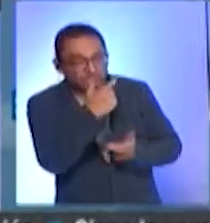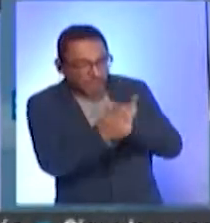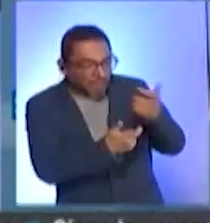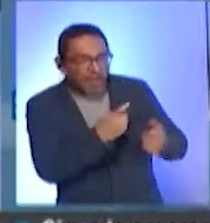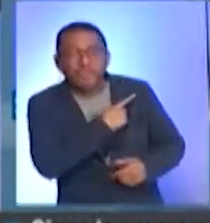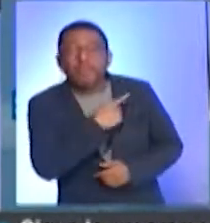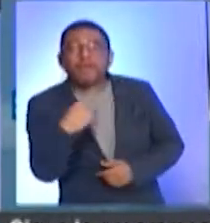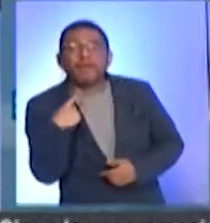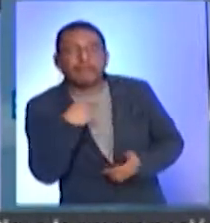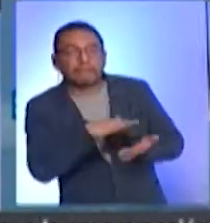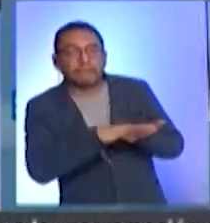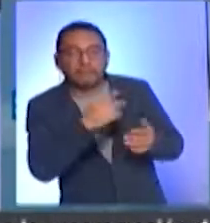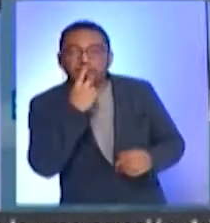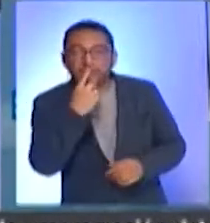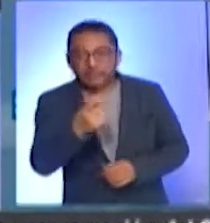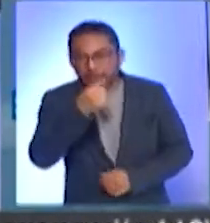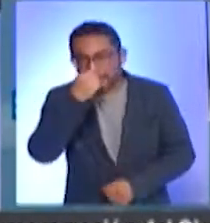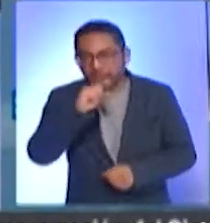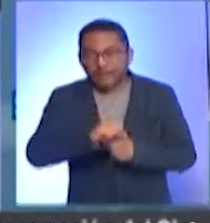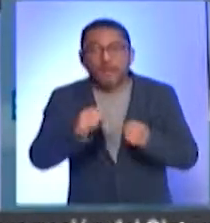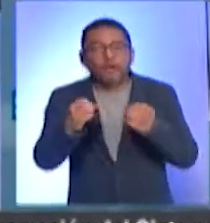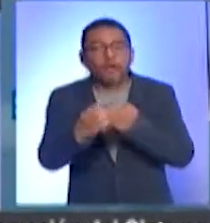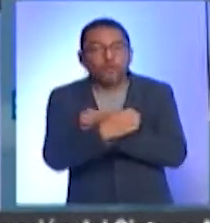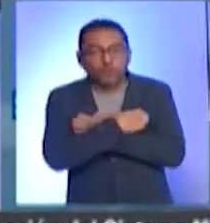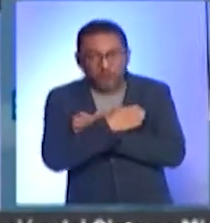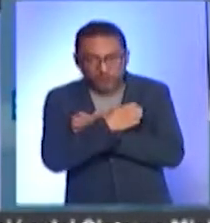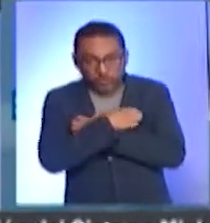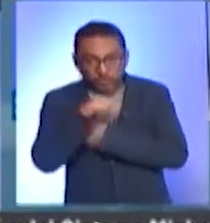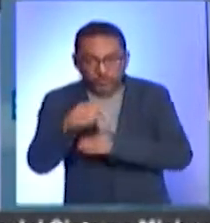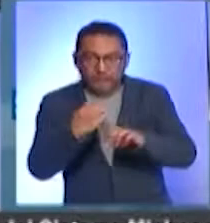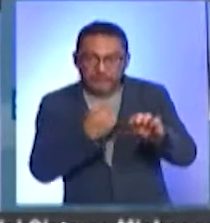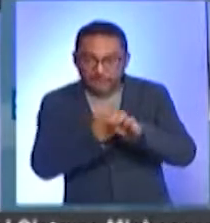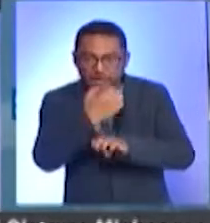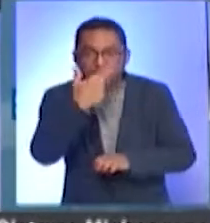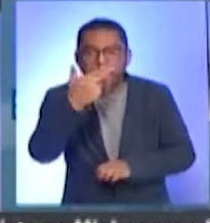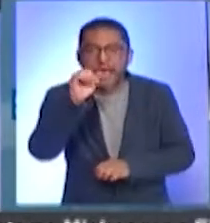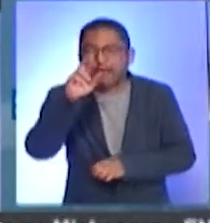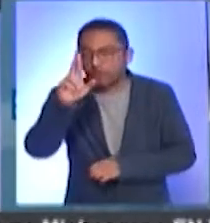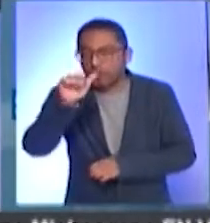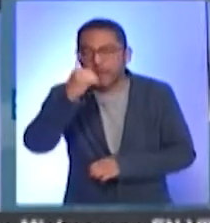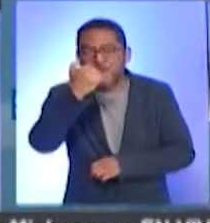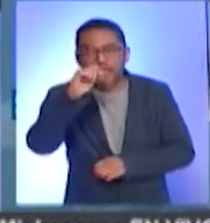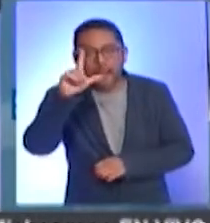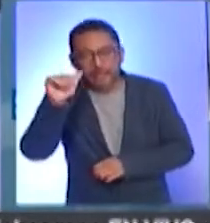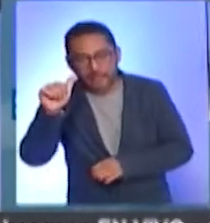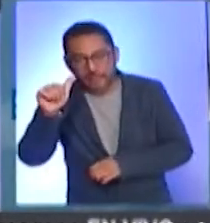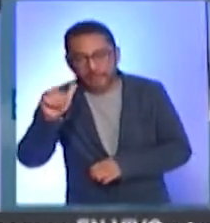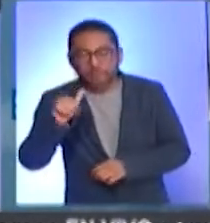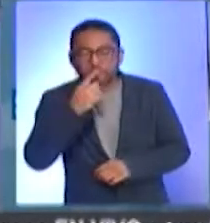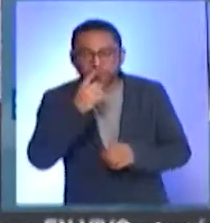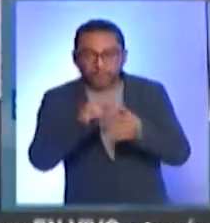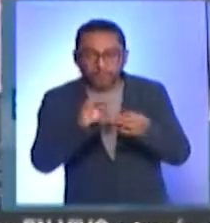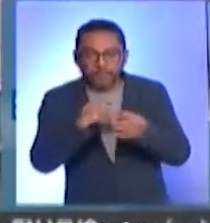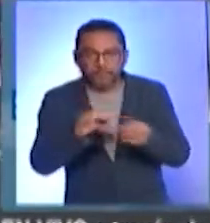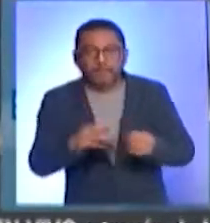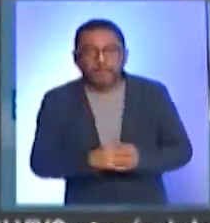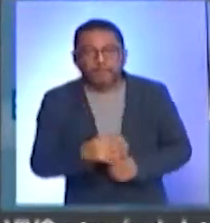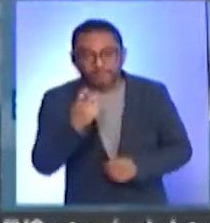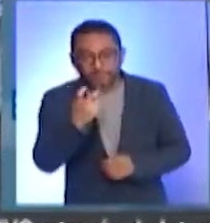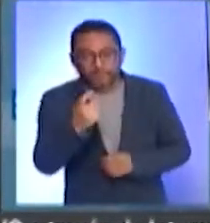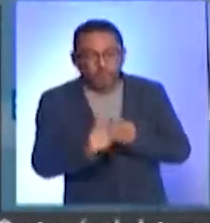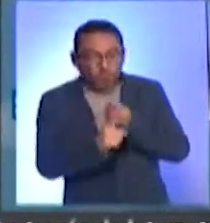les debe así lo señaló el secretario de educación de la entidad héctor ayala morales el problema